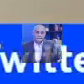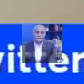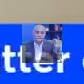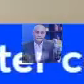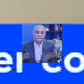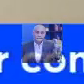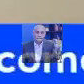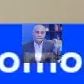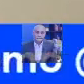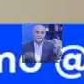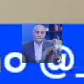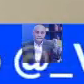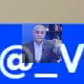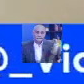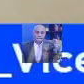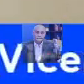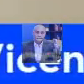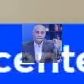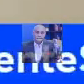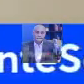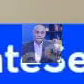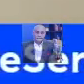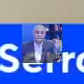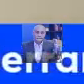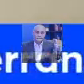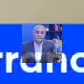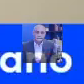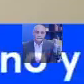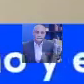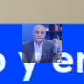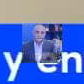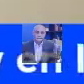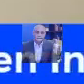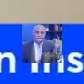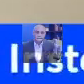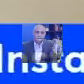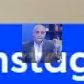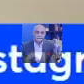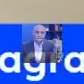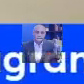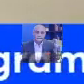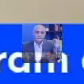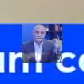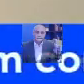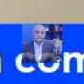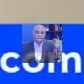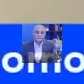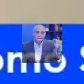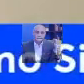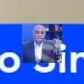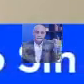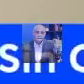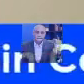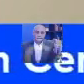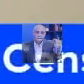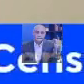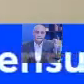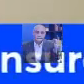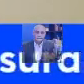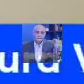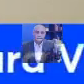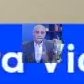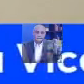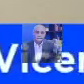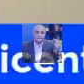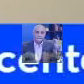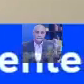acuerdo. Entonces, estas estridencias de Abbott, de DeSantis, de congresistas republicanos, pues es una lucha muy similar a la que